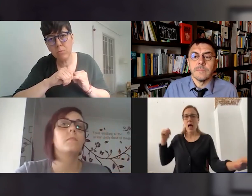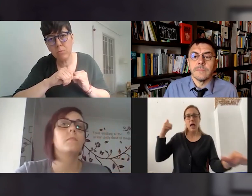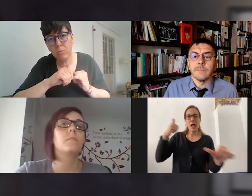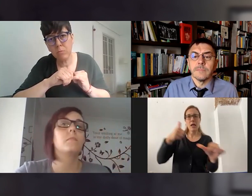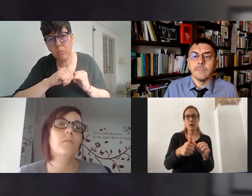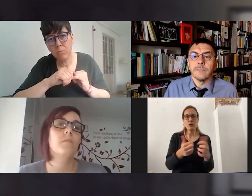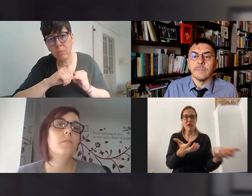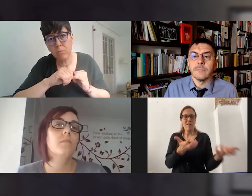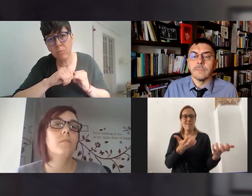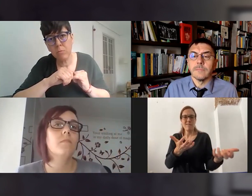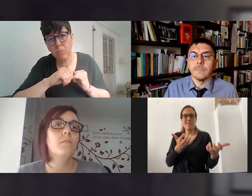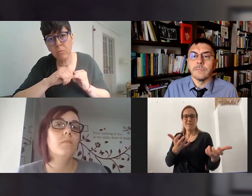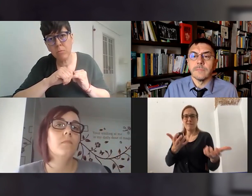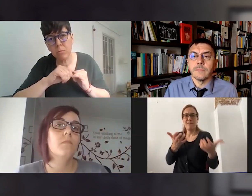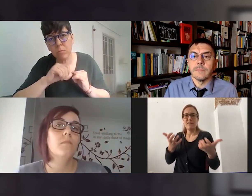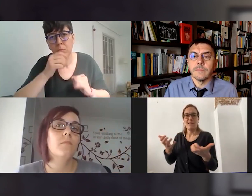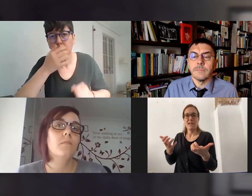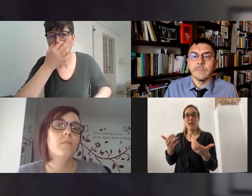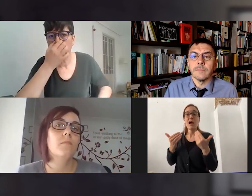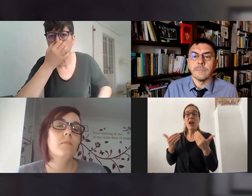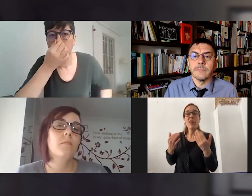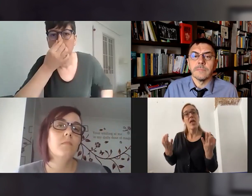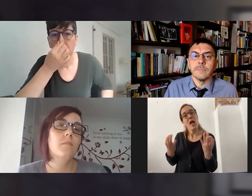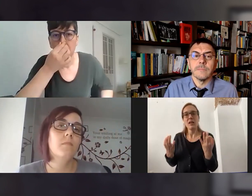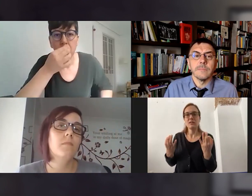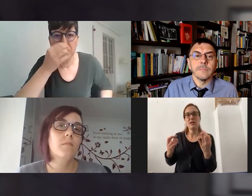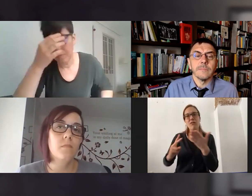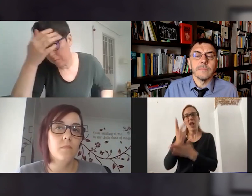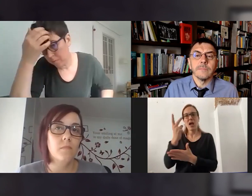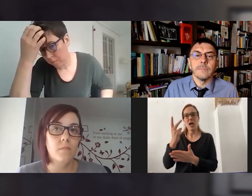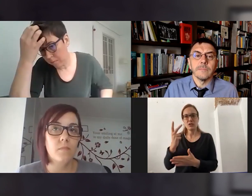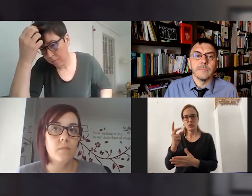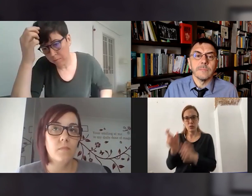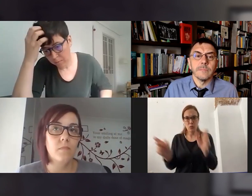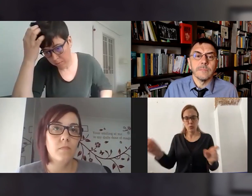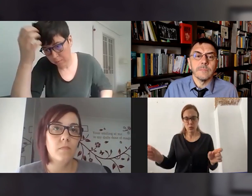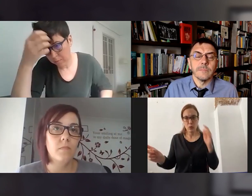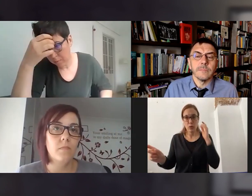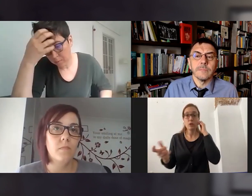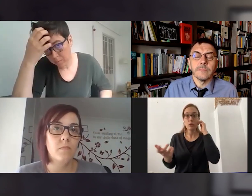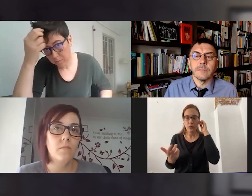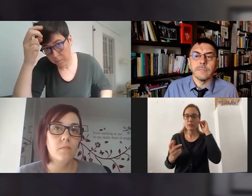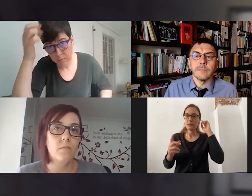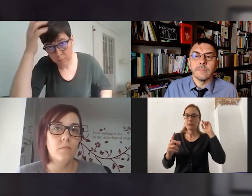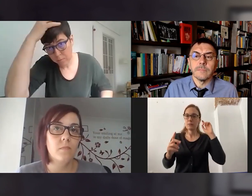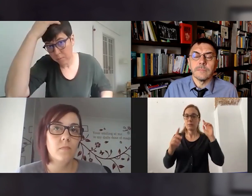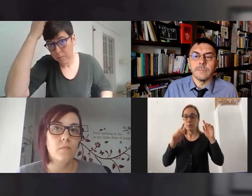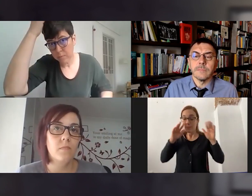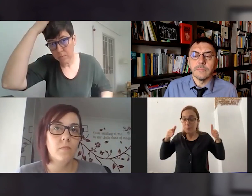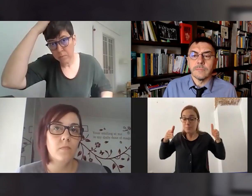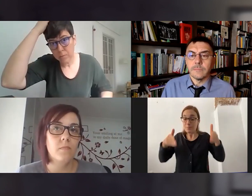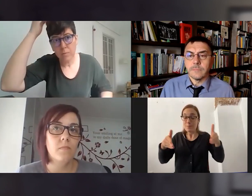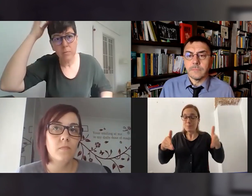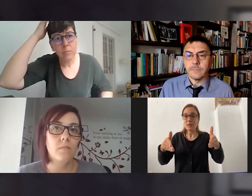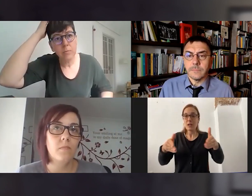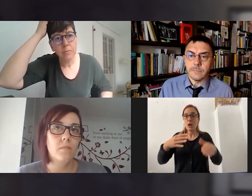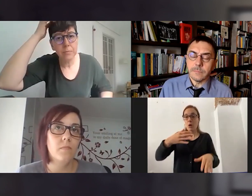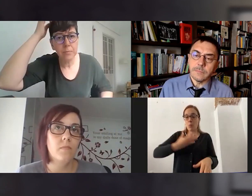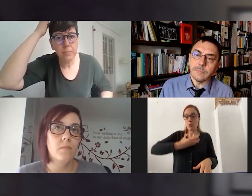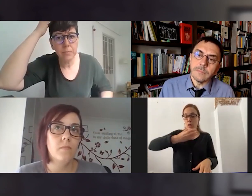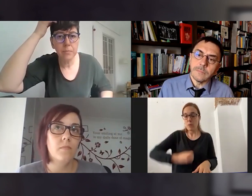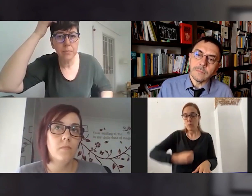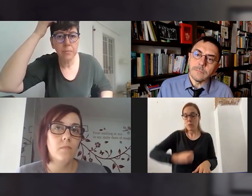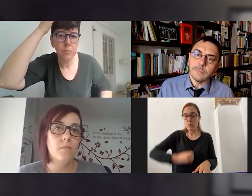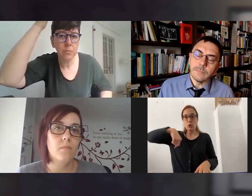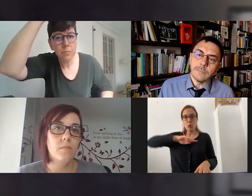creo que necesitamos poner el énfasis en los municipios, en nuestra organización. Fíjate, cuando la crisis del coronavirus ha